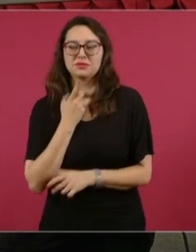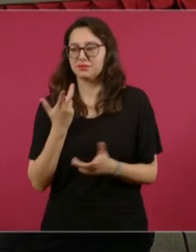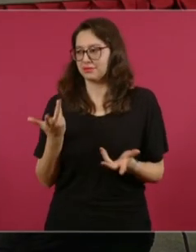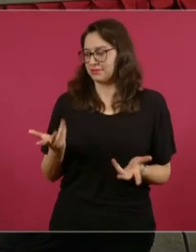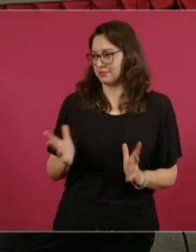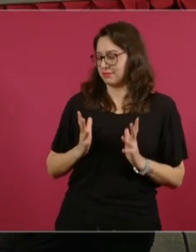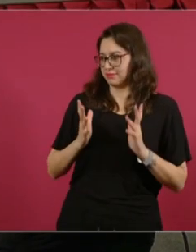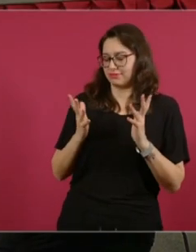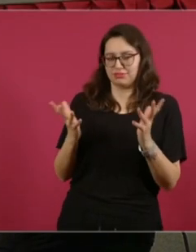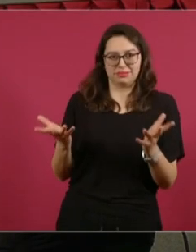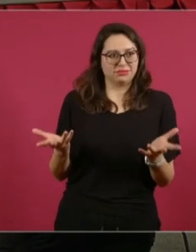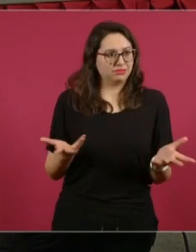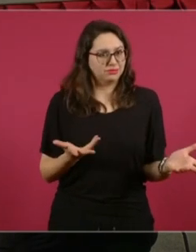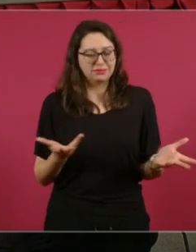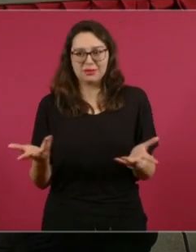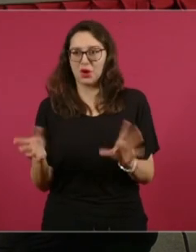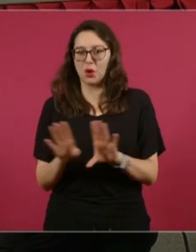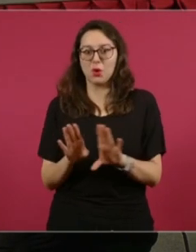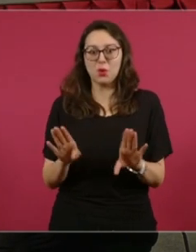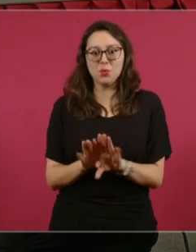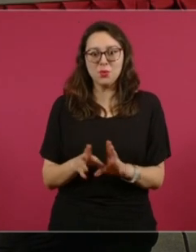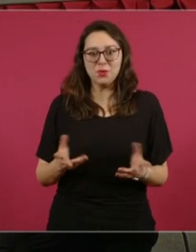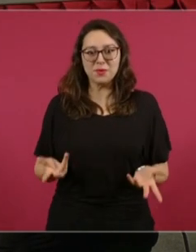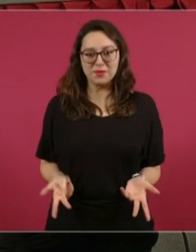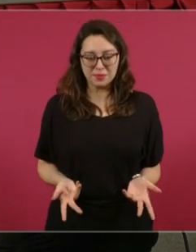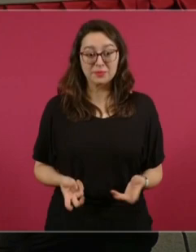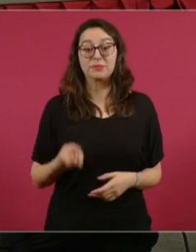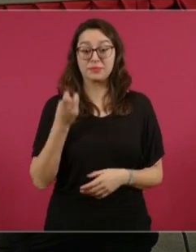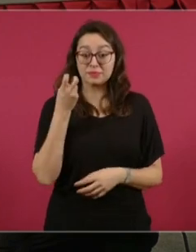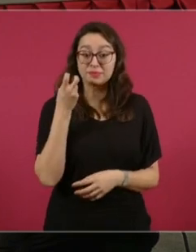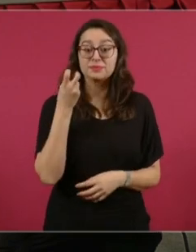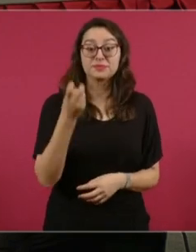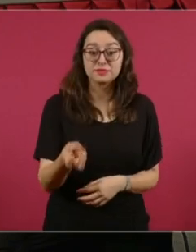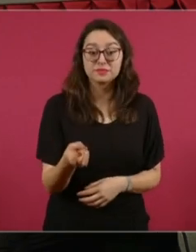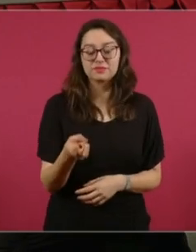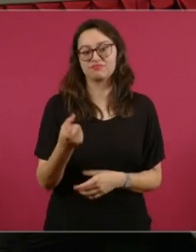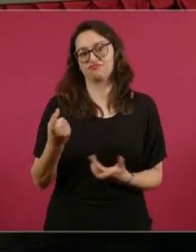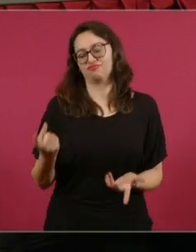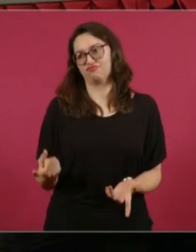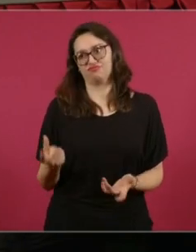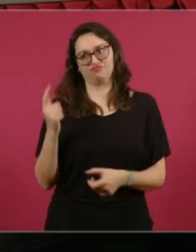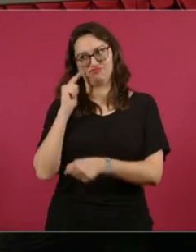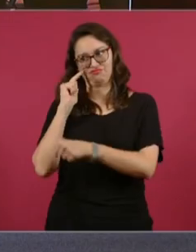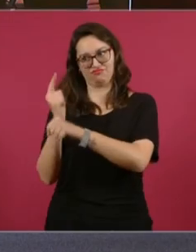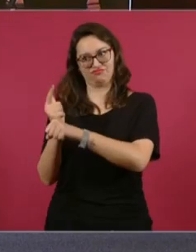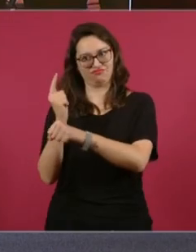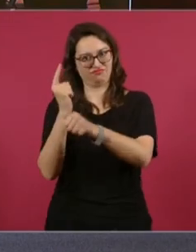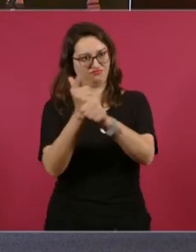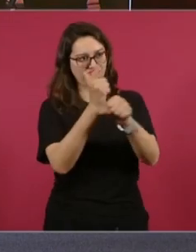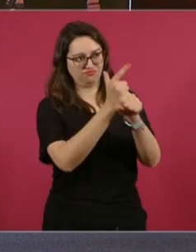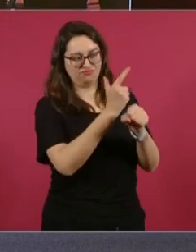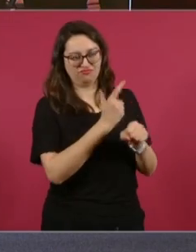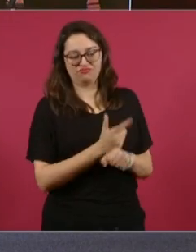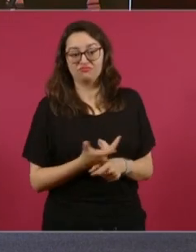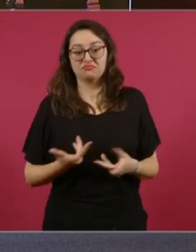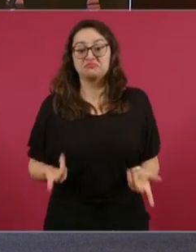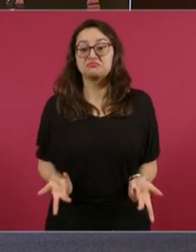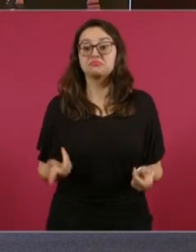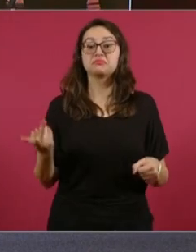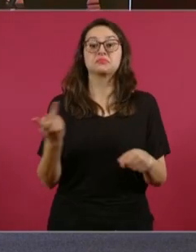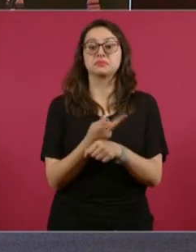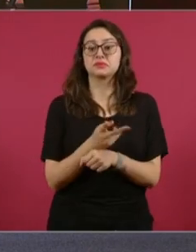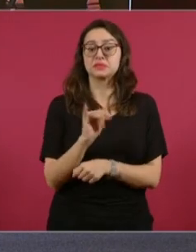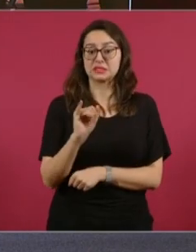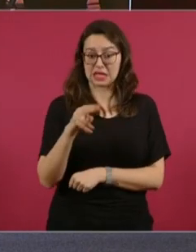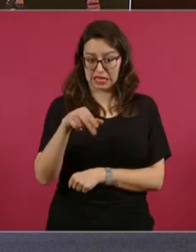acababan repartiendo los puestos. ¿Cuál es la idea? Hoy el INAI, cuando detecta un incumplimiento, no sanciona el